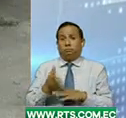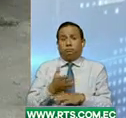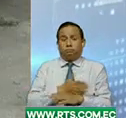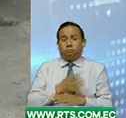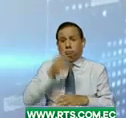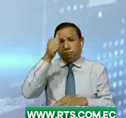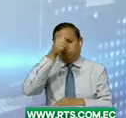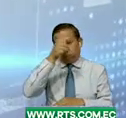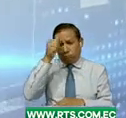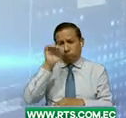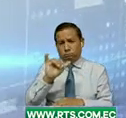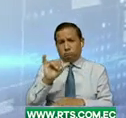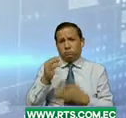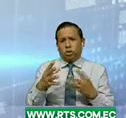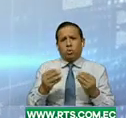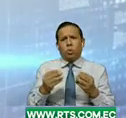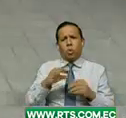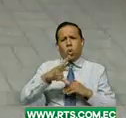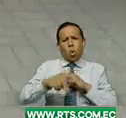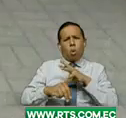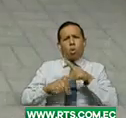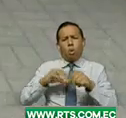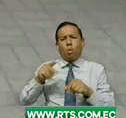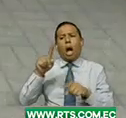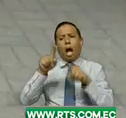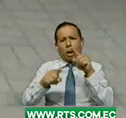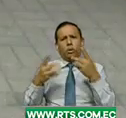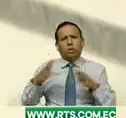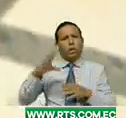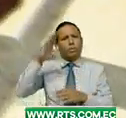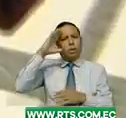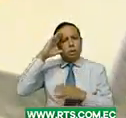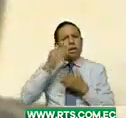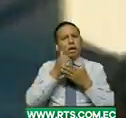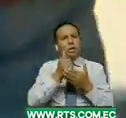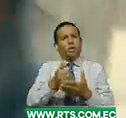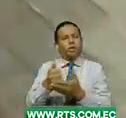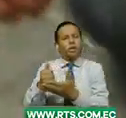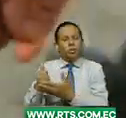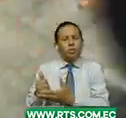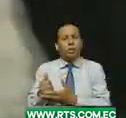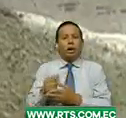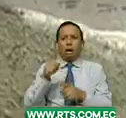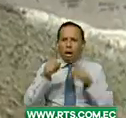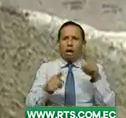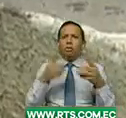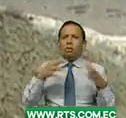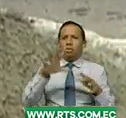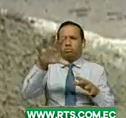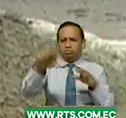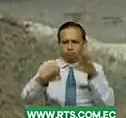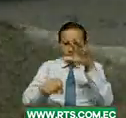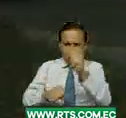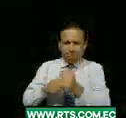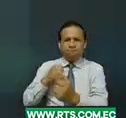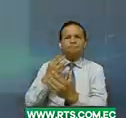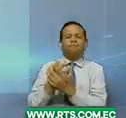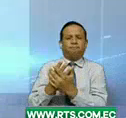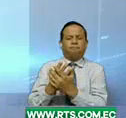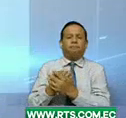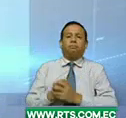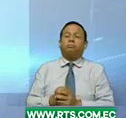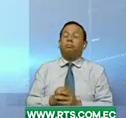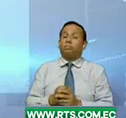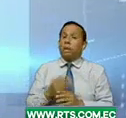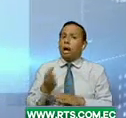semana en Guayaquil. Unos fueron recuperados por la Policía Nacional, dejando así a varias personas detenidas como sospechosas. Entre